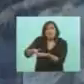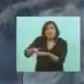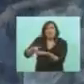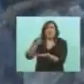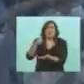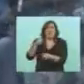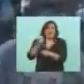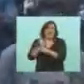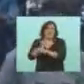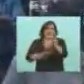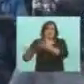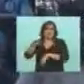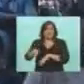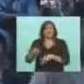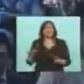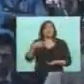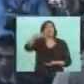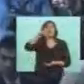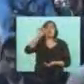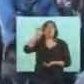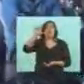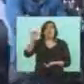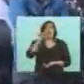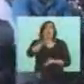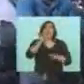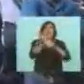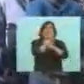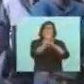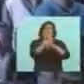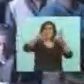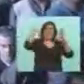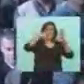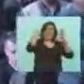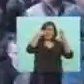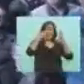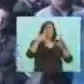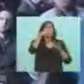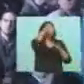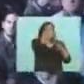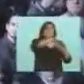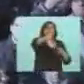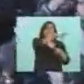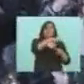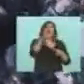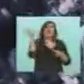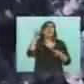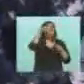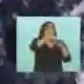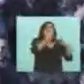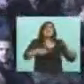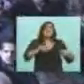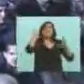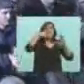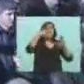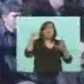naturaleza. Por eso este polo cinematográfico, este polo de contenidos audiovisuales, Isla de Marchi que se pone en